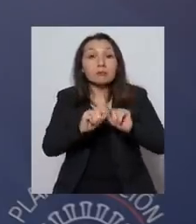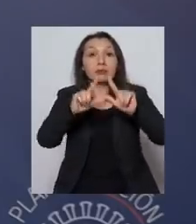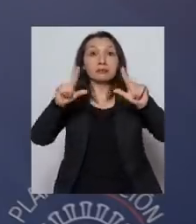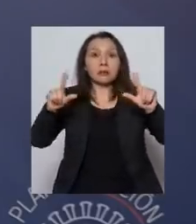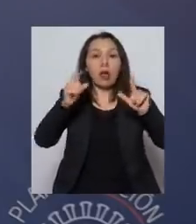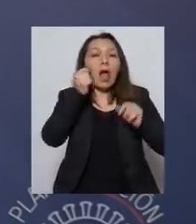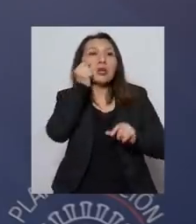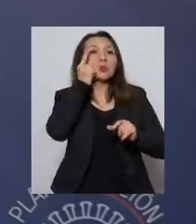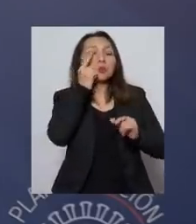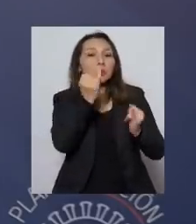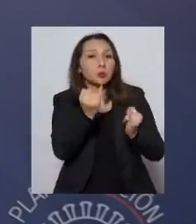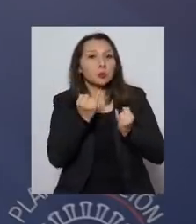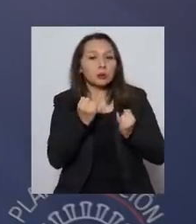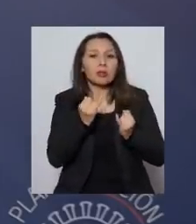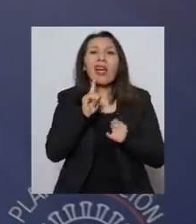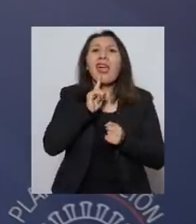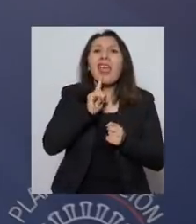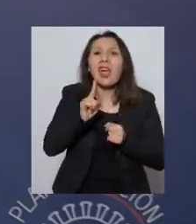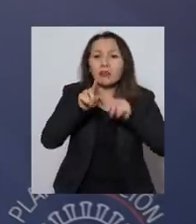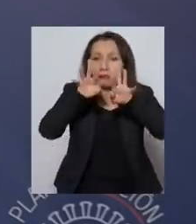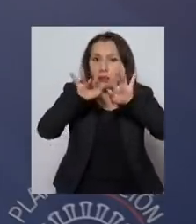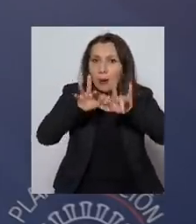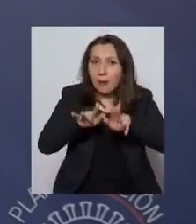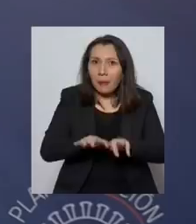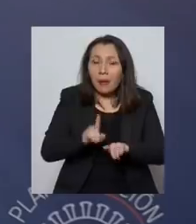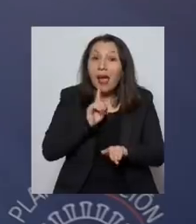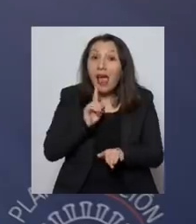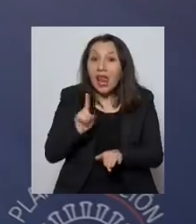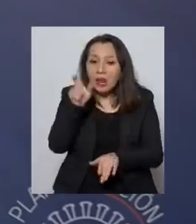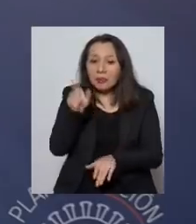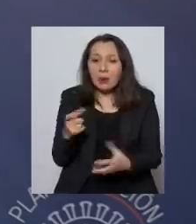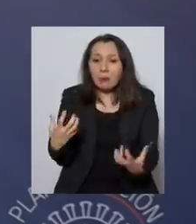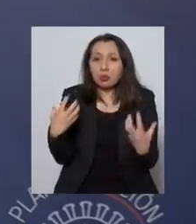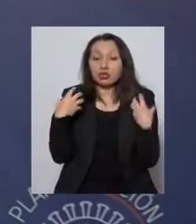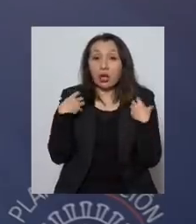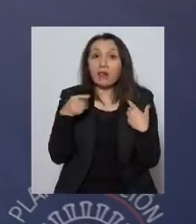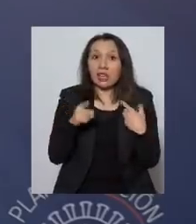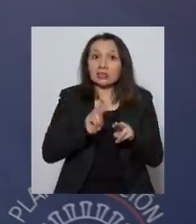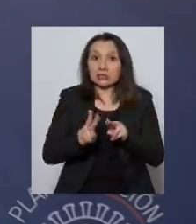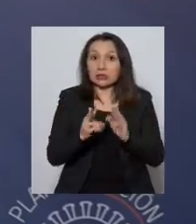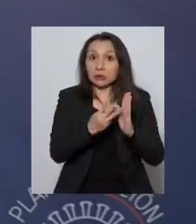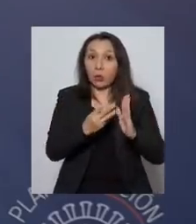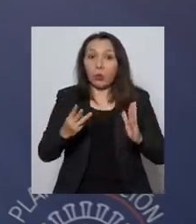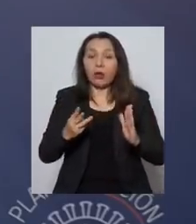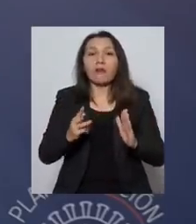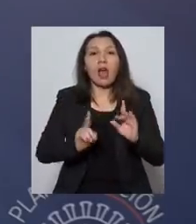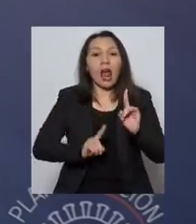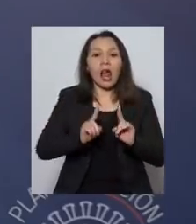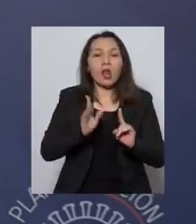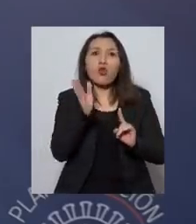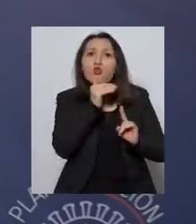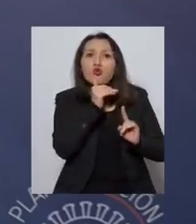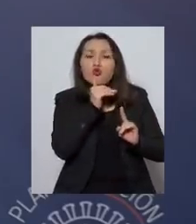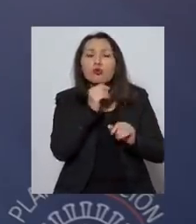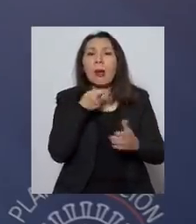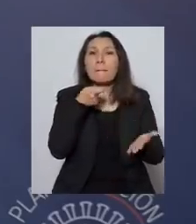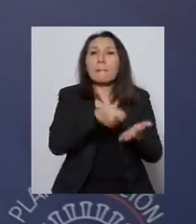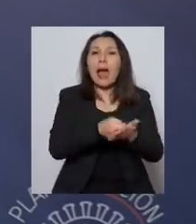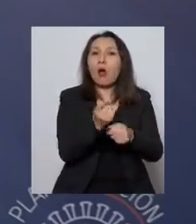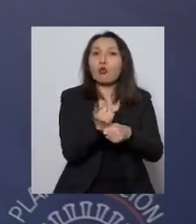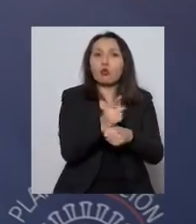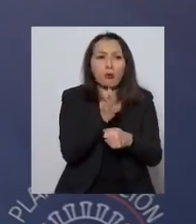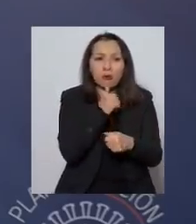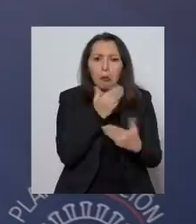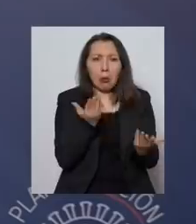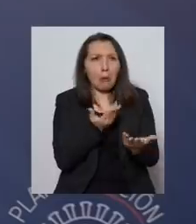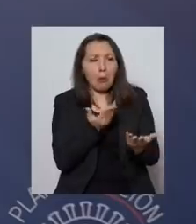lo va a saber. Quienes tienen que llenar la solicitud, que es otra cosa que hay que hacer en la página web, son aquellos que no salen el pago automático y